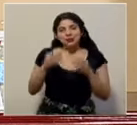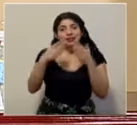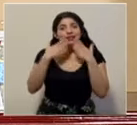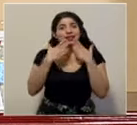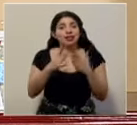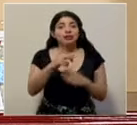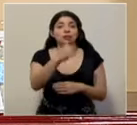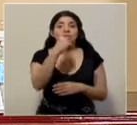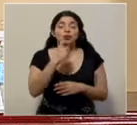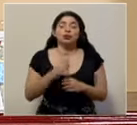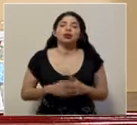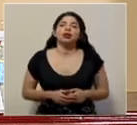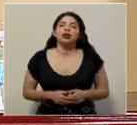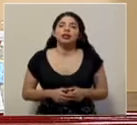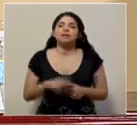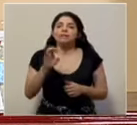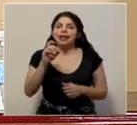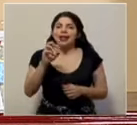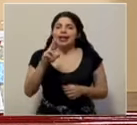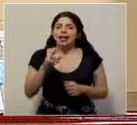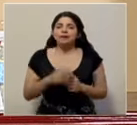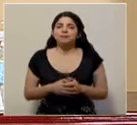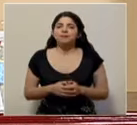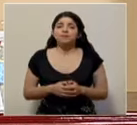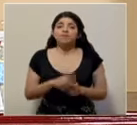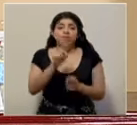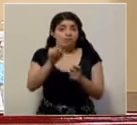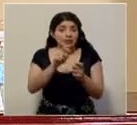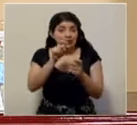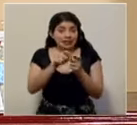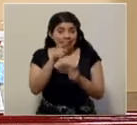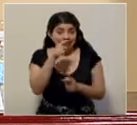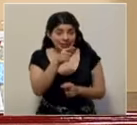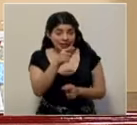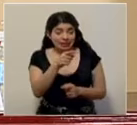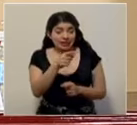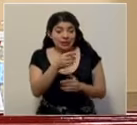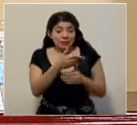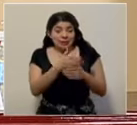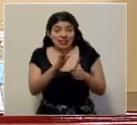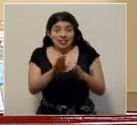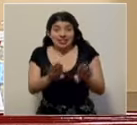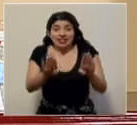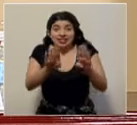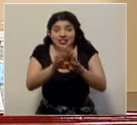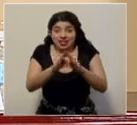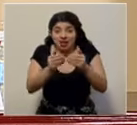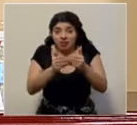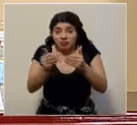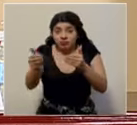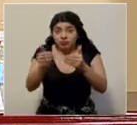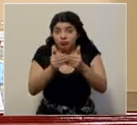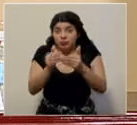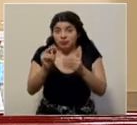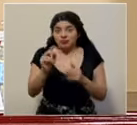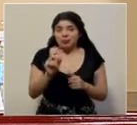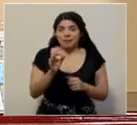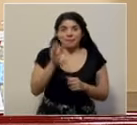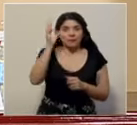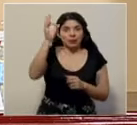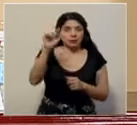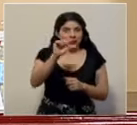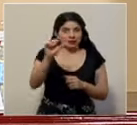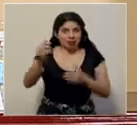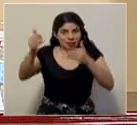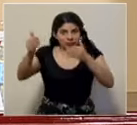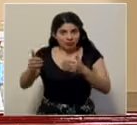Muchas gracias por su consulta, don Edgar. Precisamente en la fase de cierre para la próxima semana,